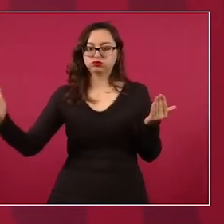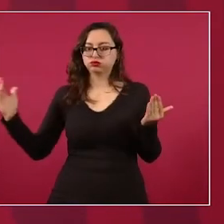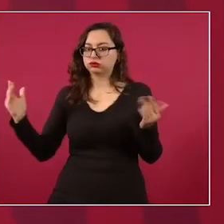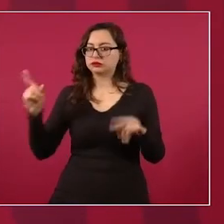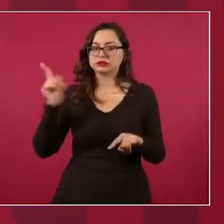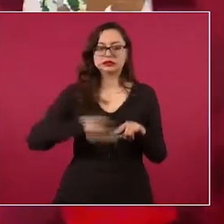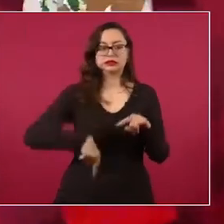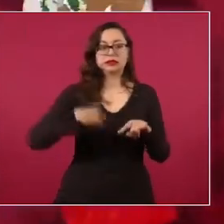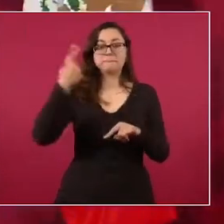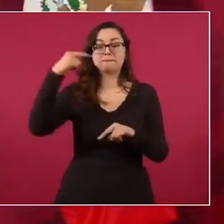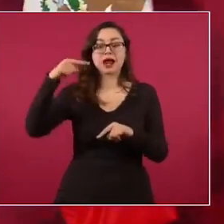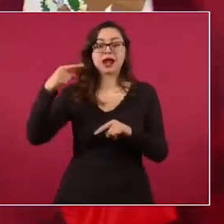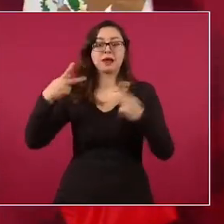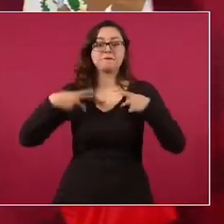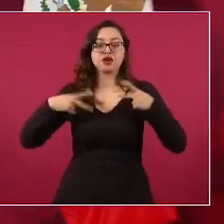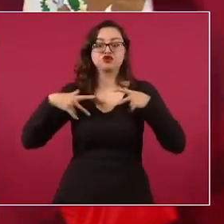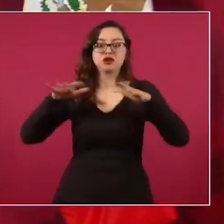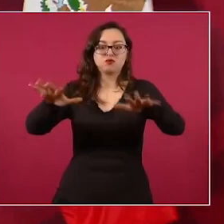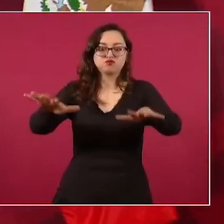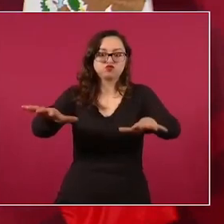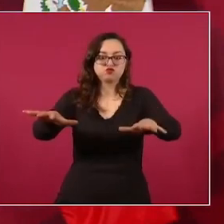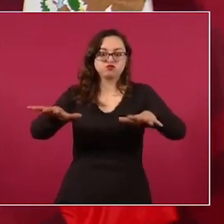las vallas.